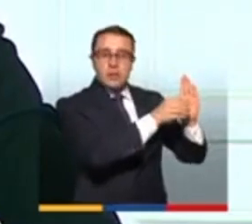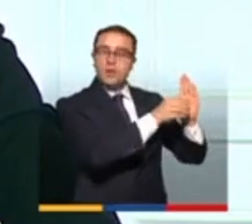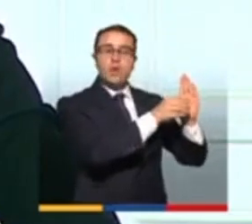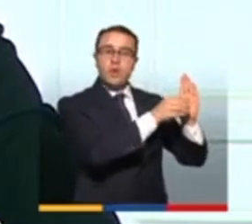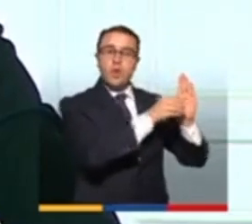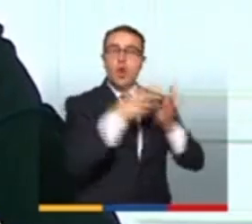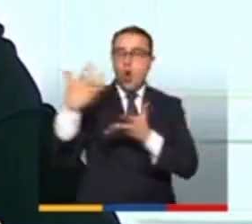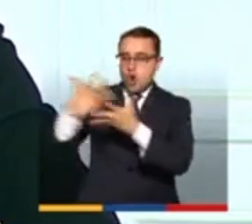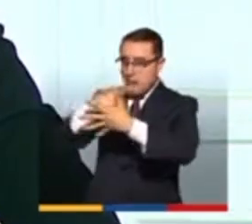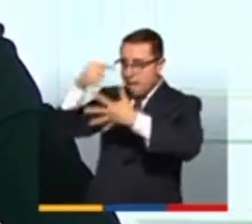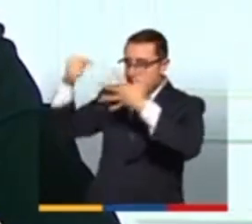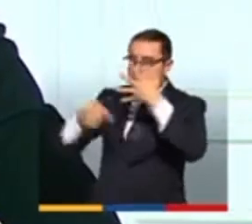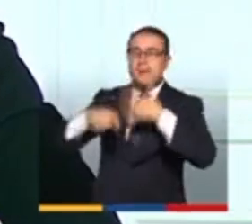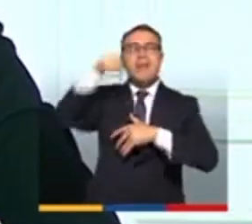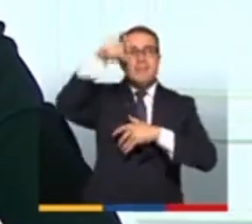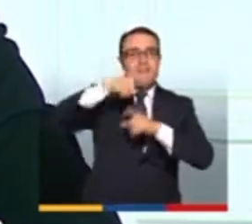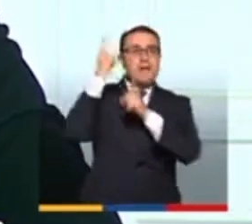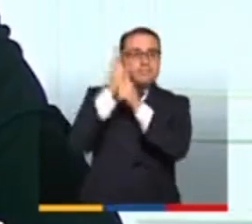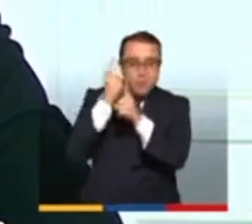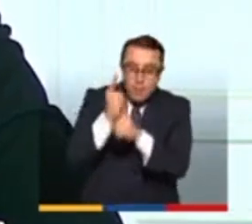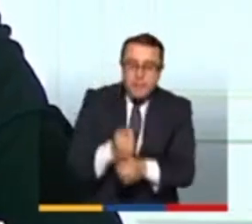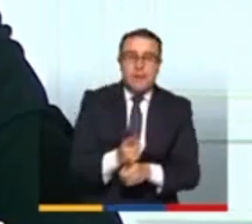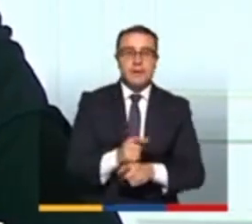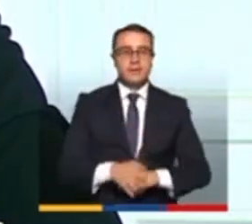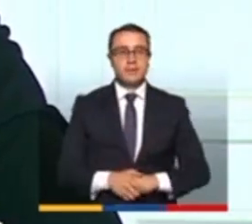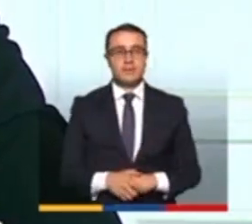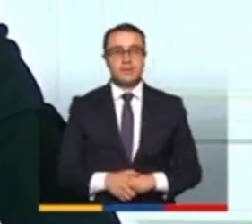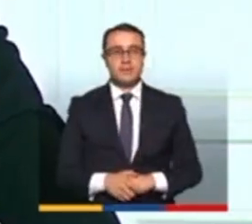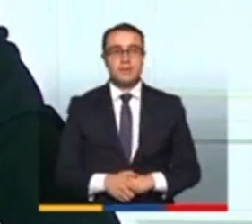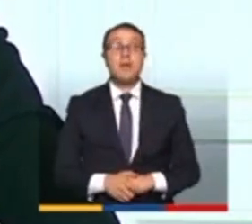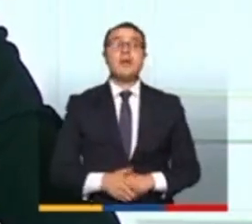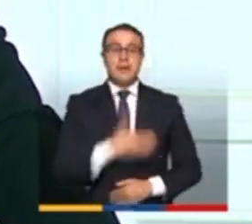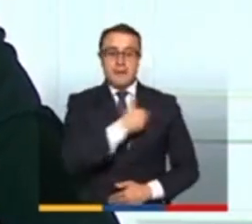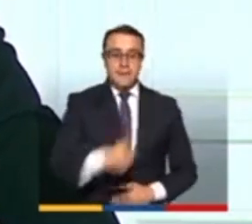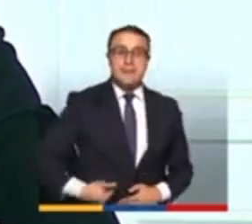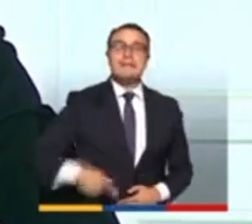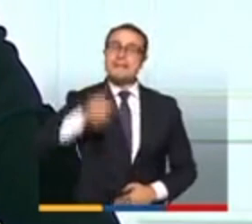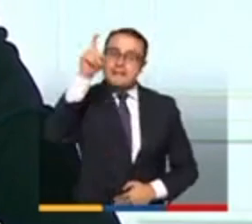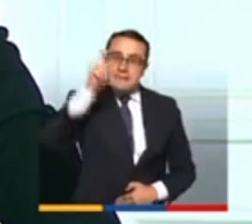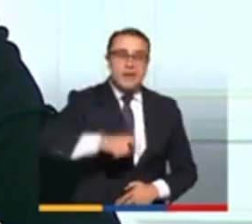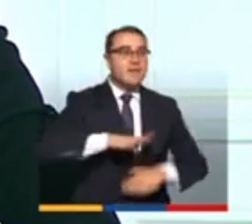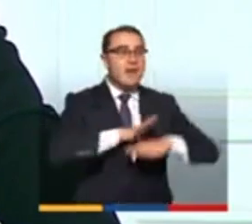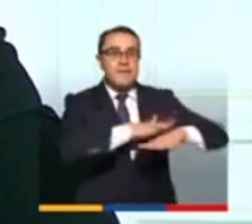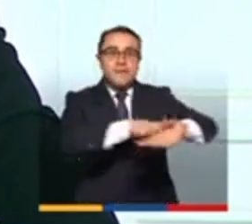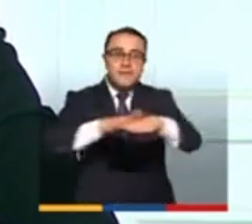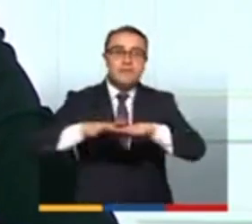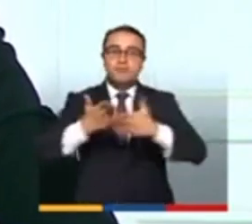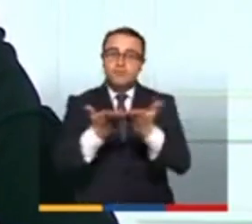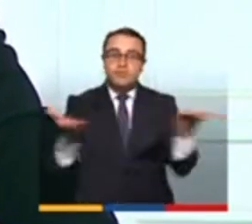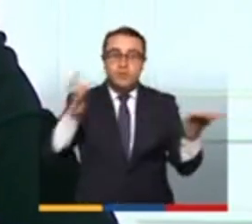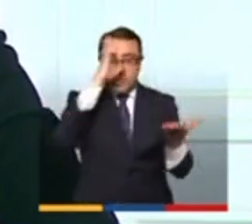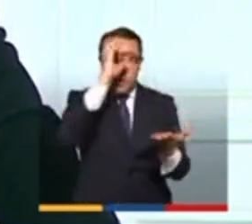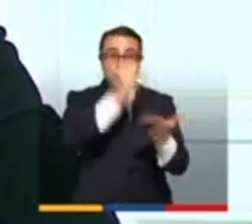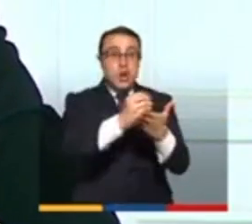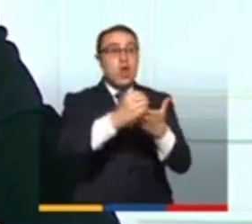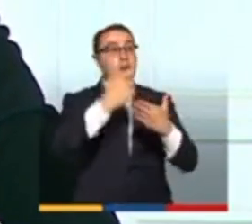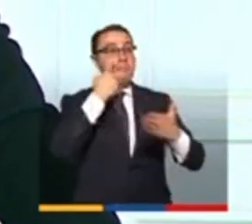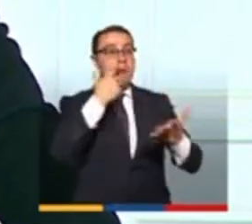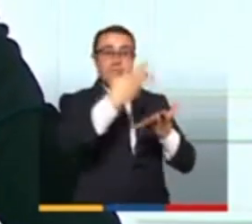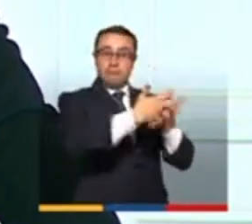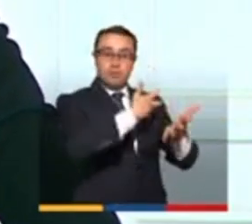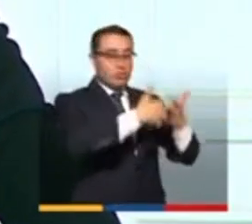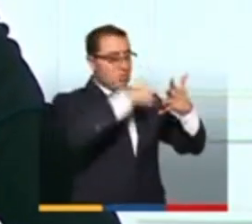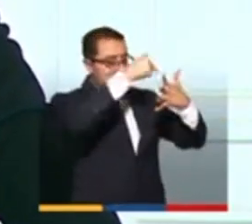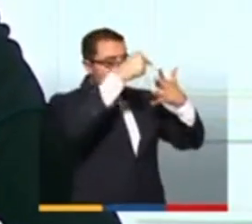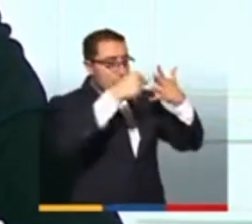realidad y el presidente debe irle anunciando a la opinión pública en qué medida esas recomendaciones se van